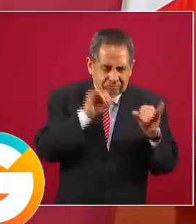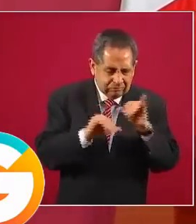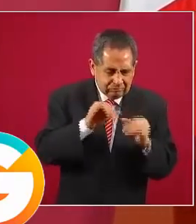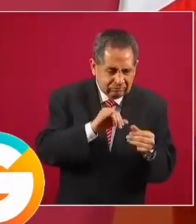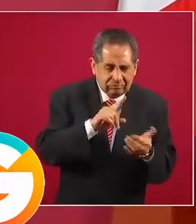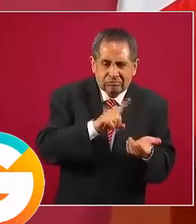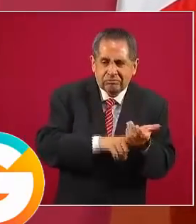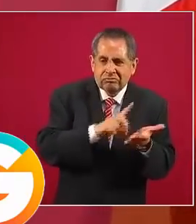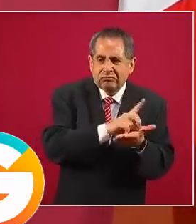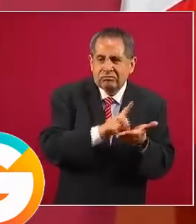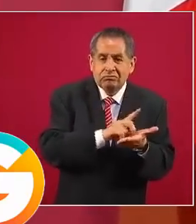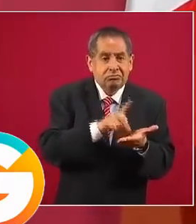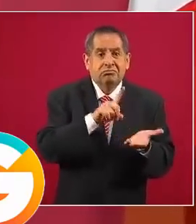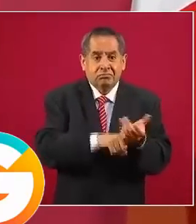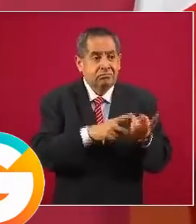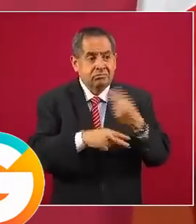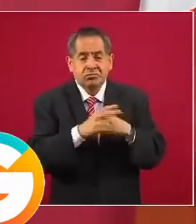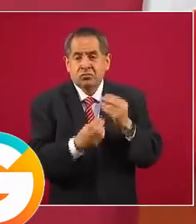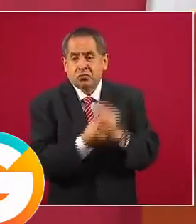de droga